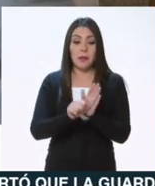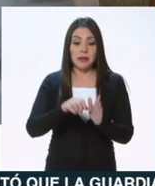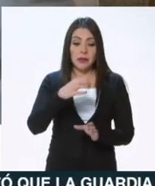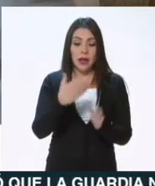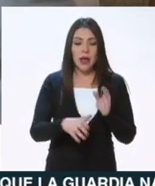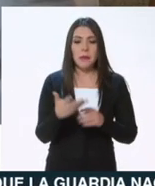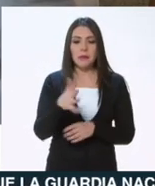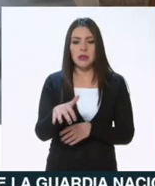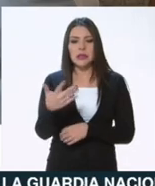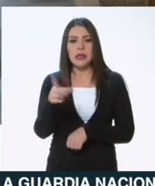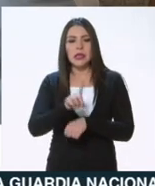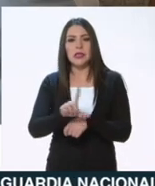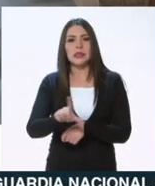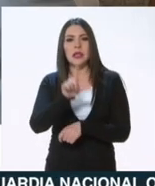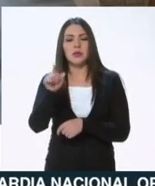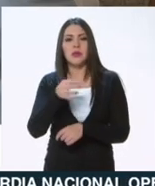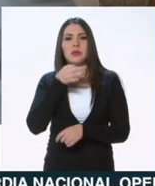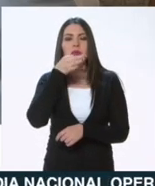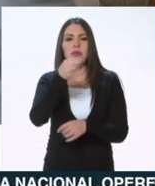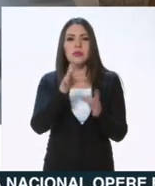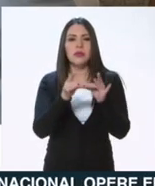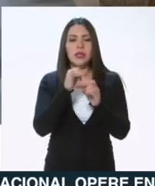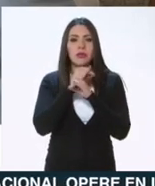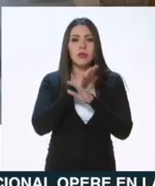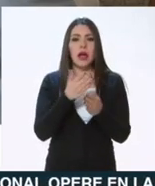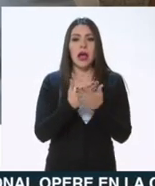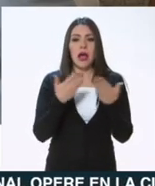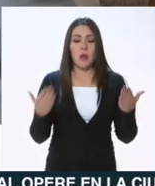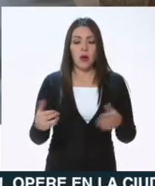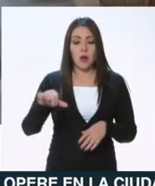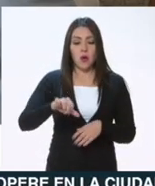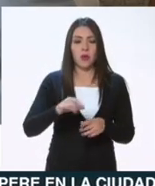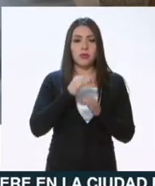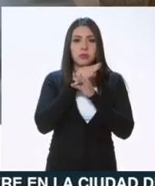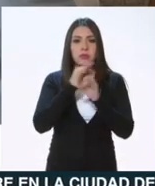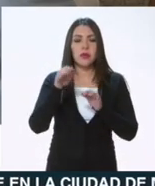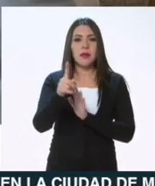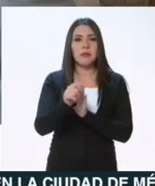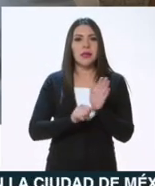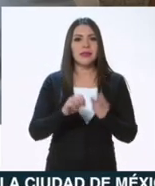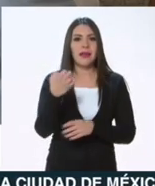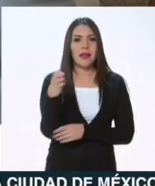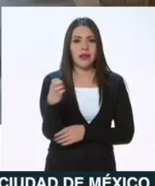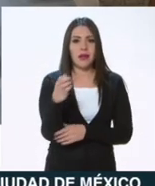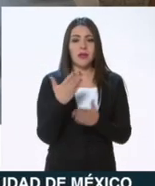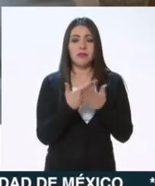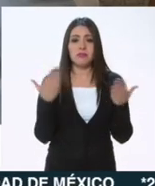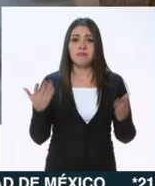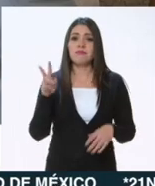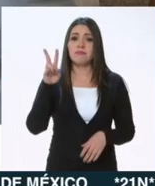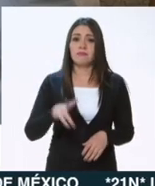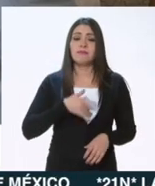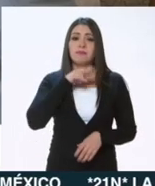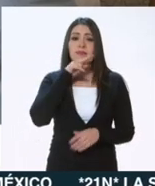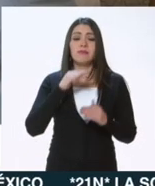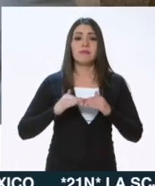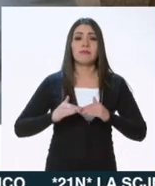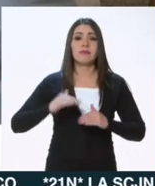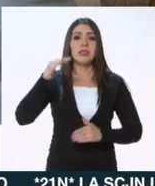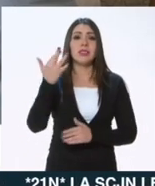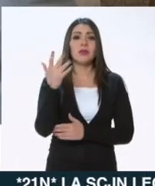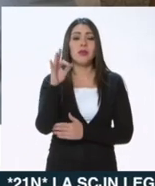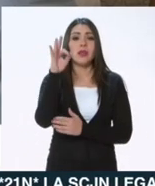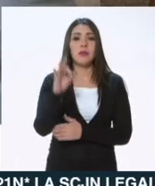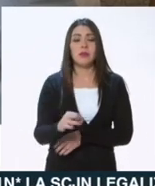estamos presentando el reporte del mes de enero. Entonces, con una gran preocupación vemos que prácticamente se incrementó en un 50%